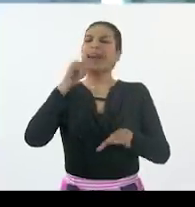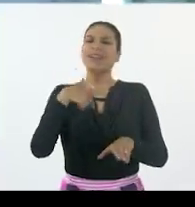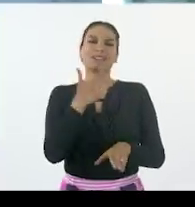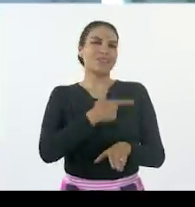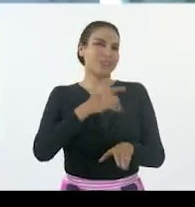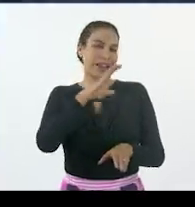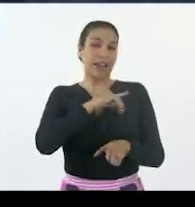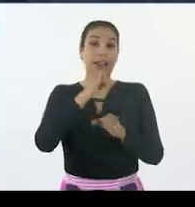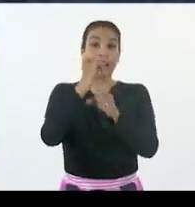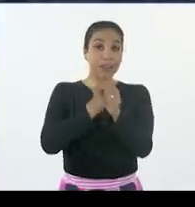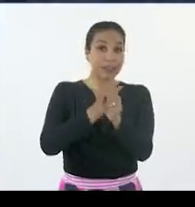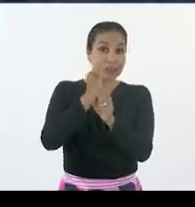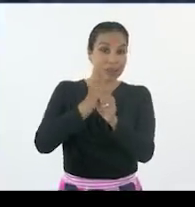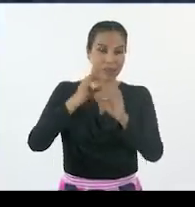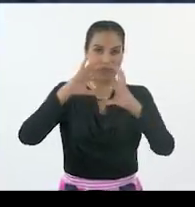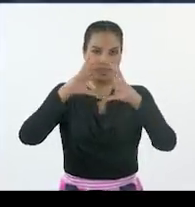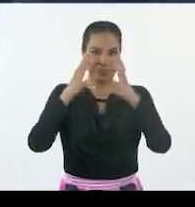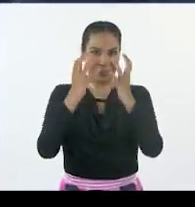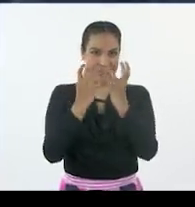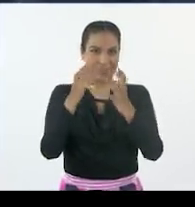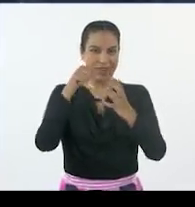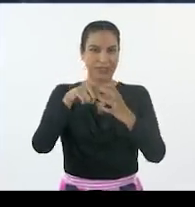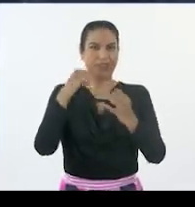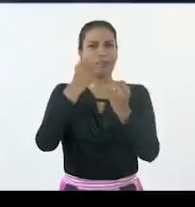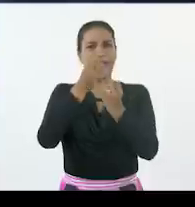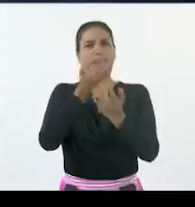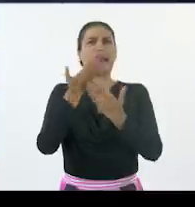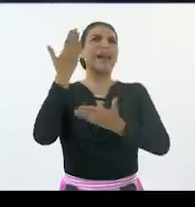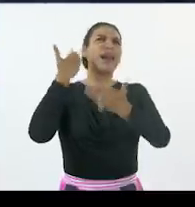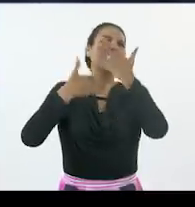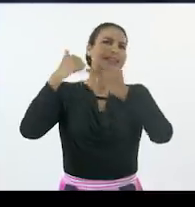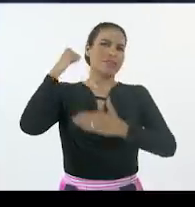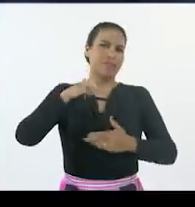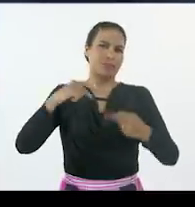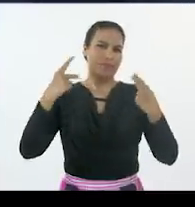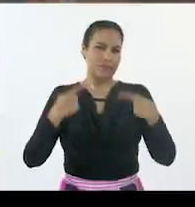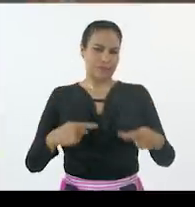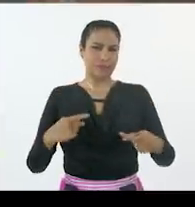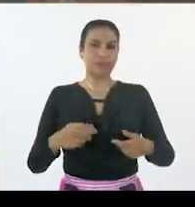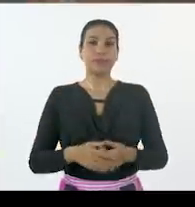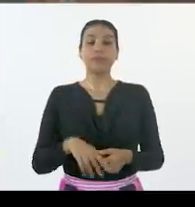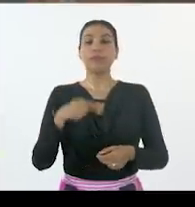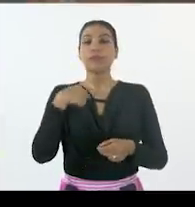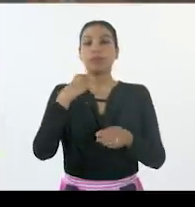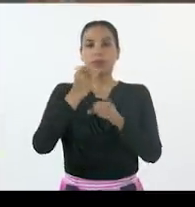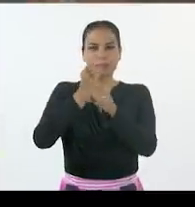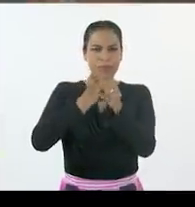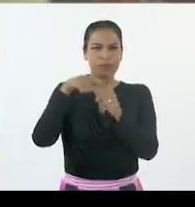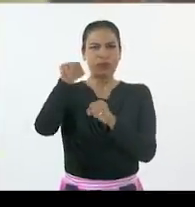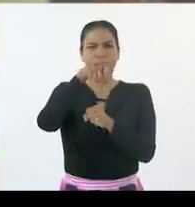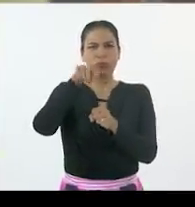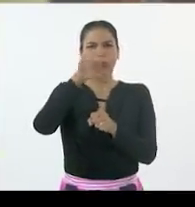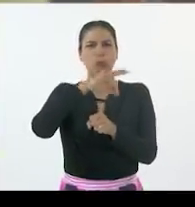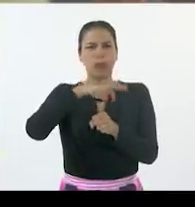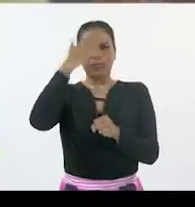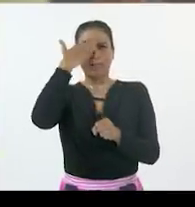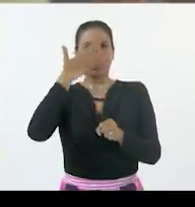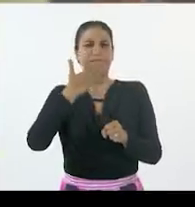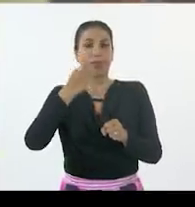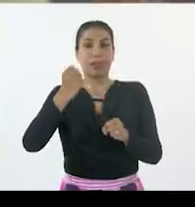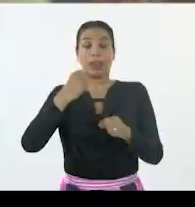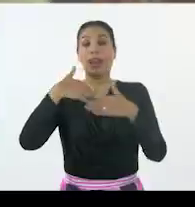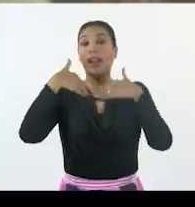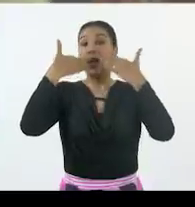apasiona. Investigo nuestro planeta y a nuestros antepasados. Explota tu talento, porque allá